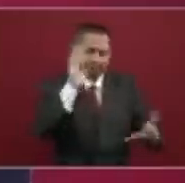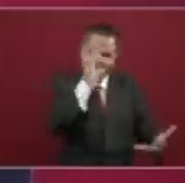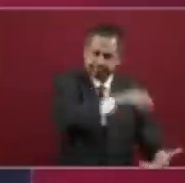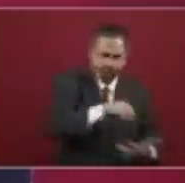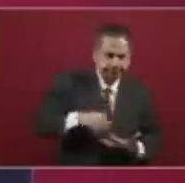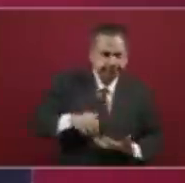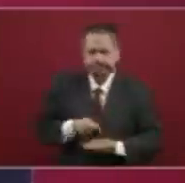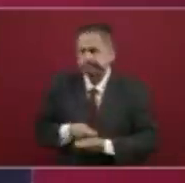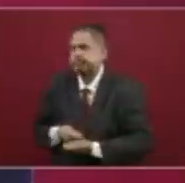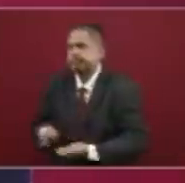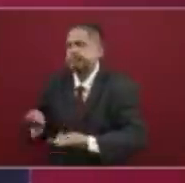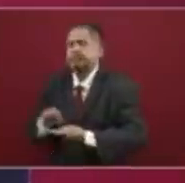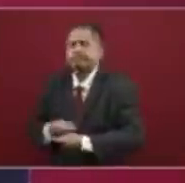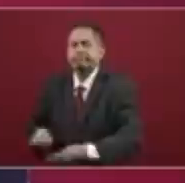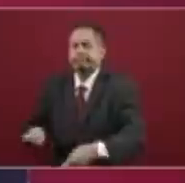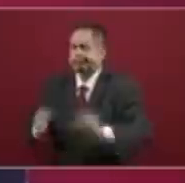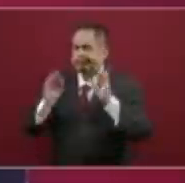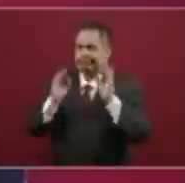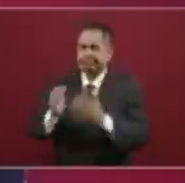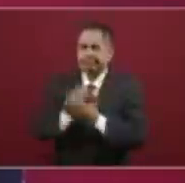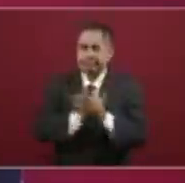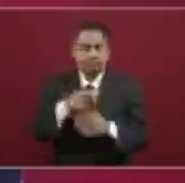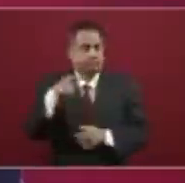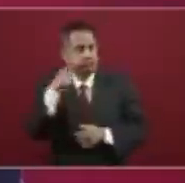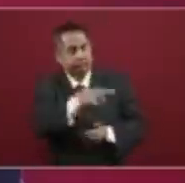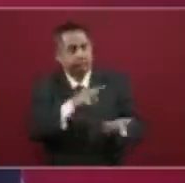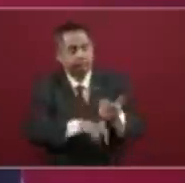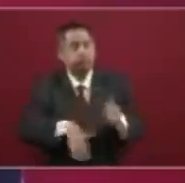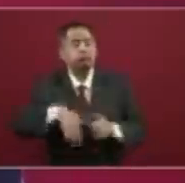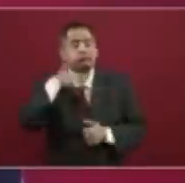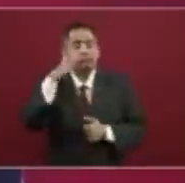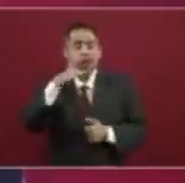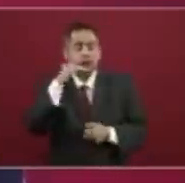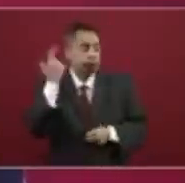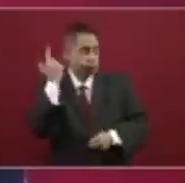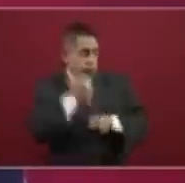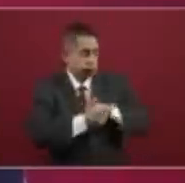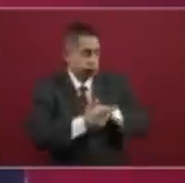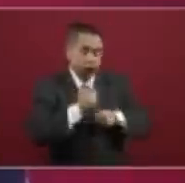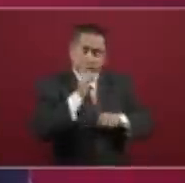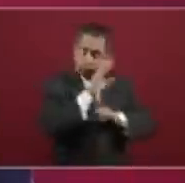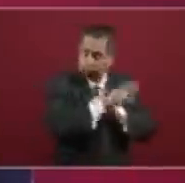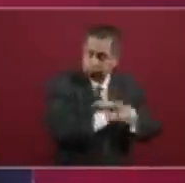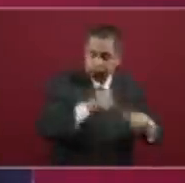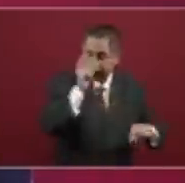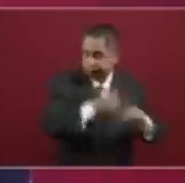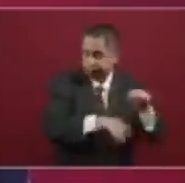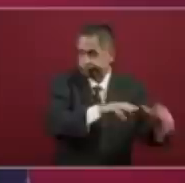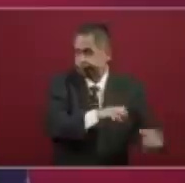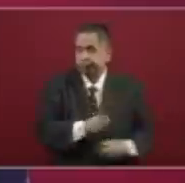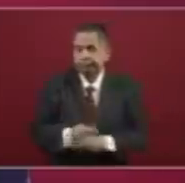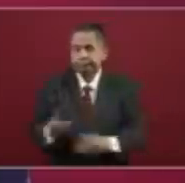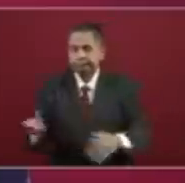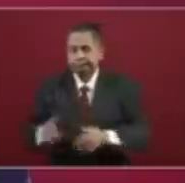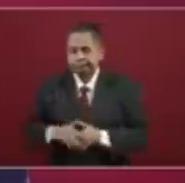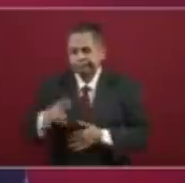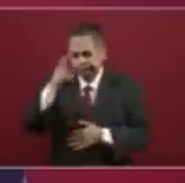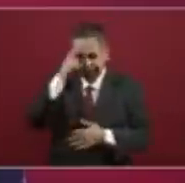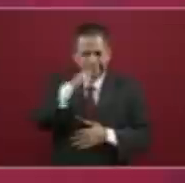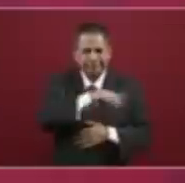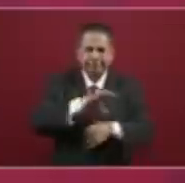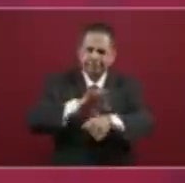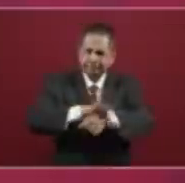contra los corruptos. Ya ven que se confiscan